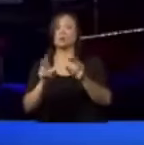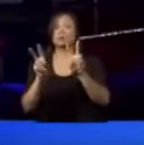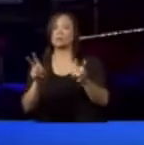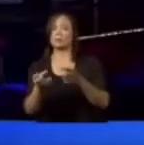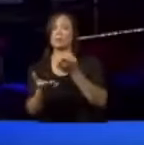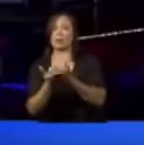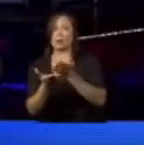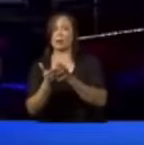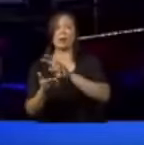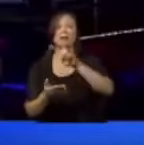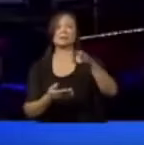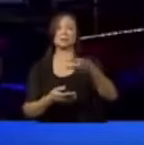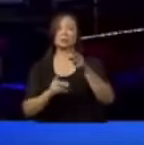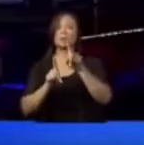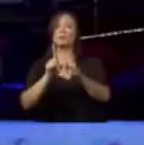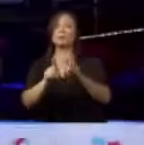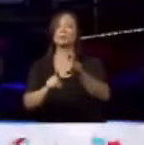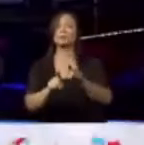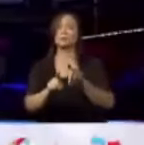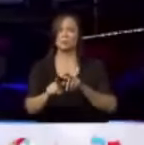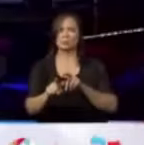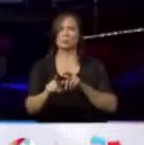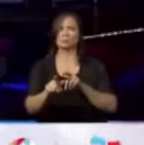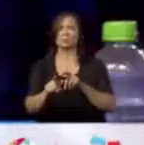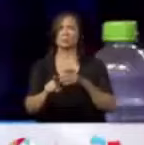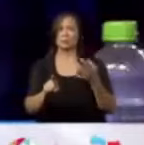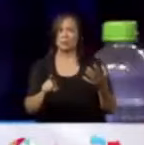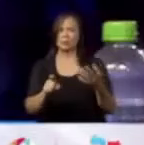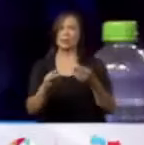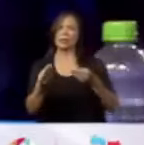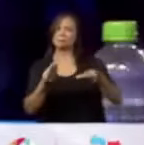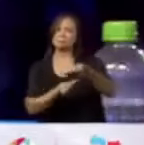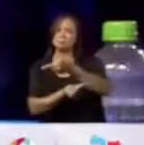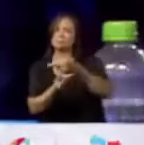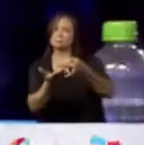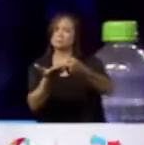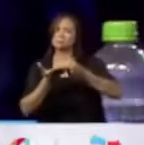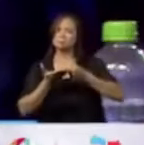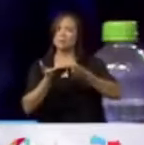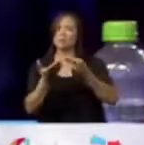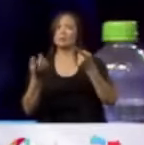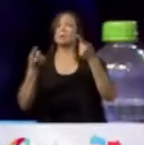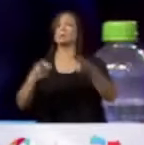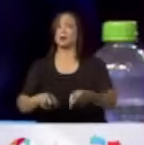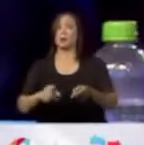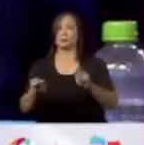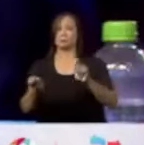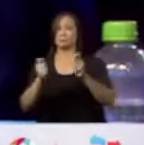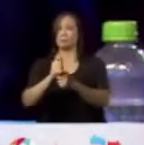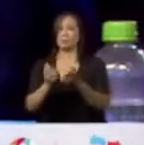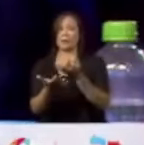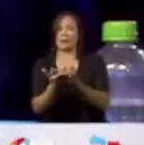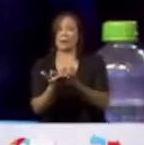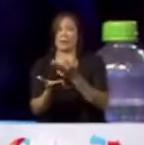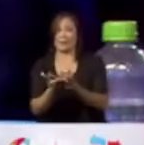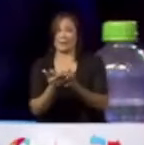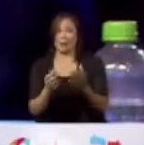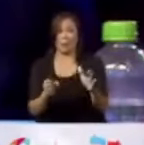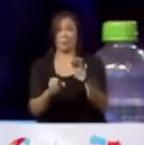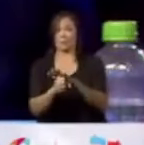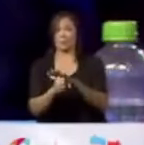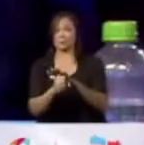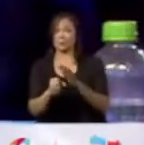economía, pasando a la segunda pregunta. En el marco de las negociaciones de una eventual reforma fiscal